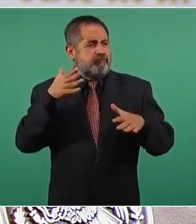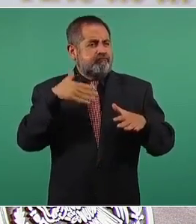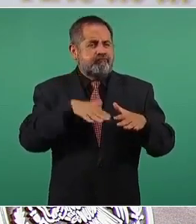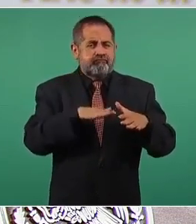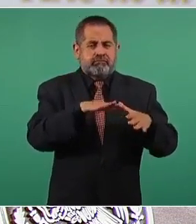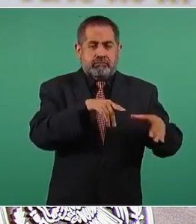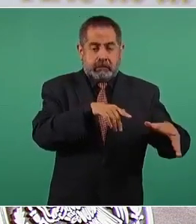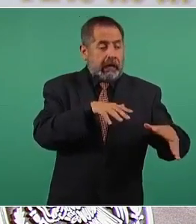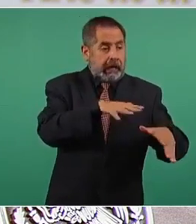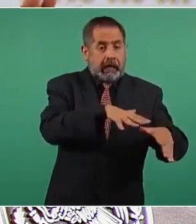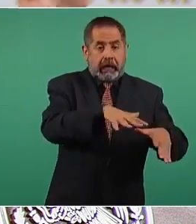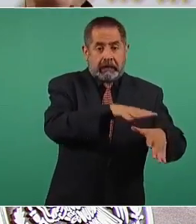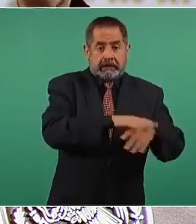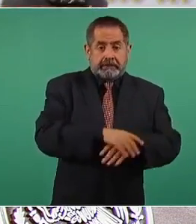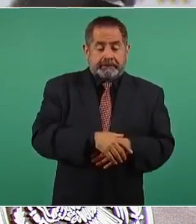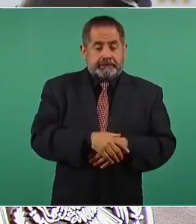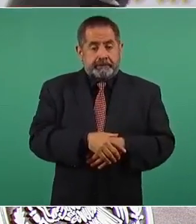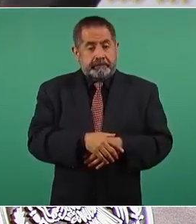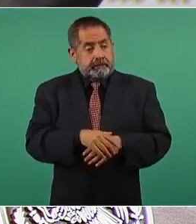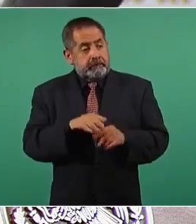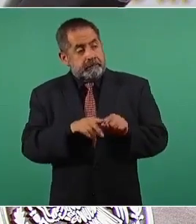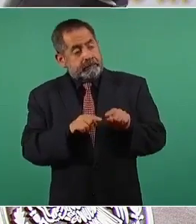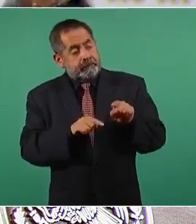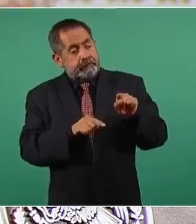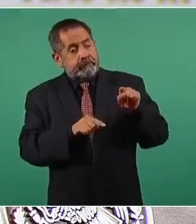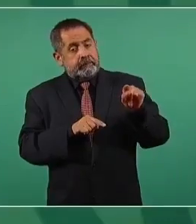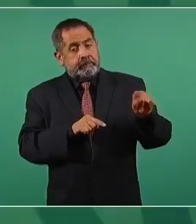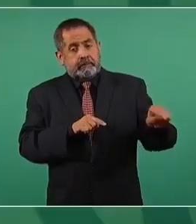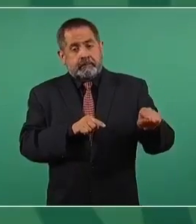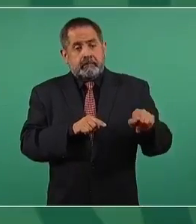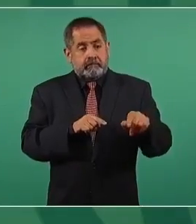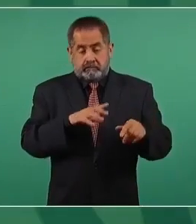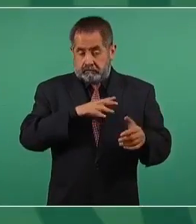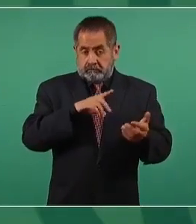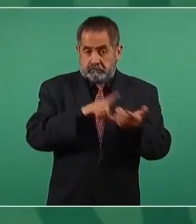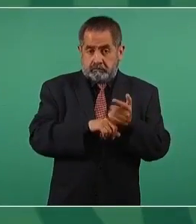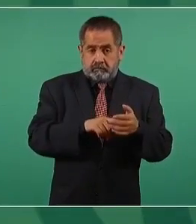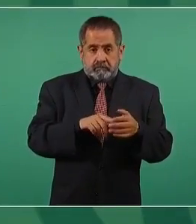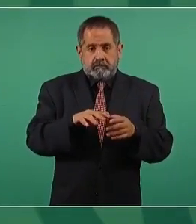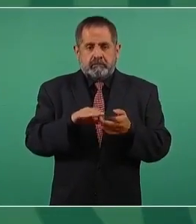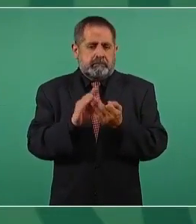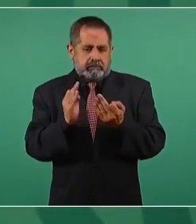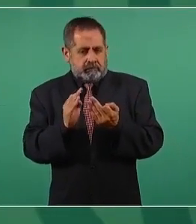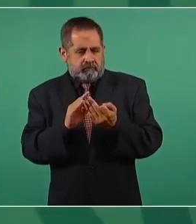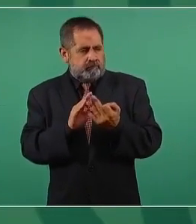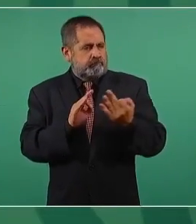ahora a lugares más distantes de la costa,